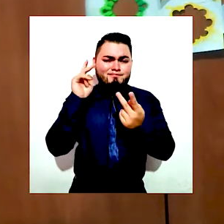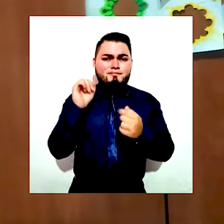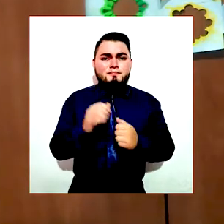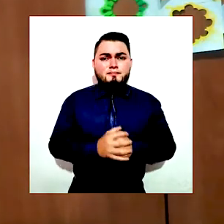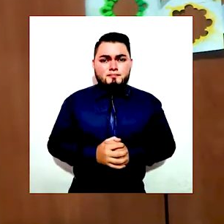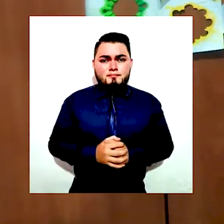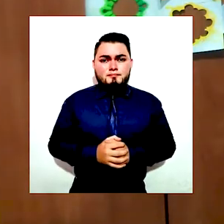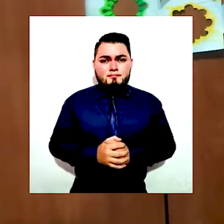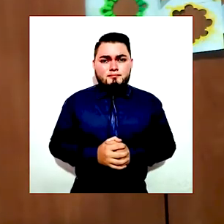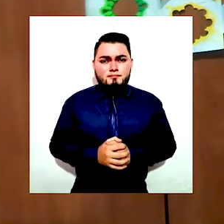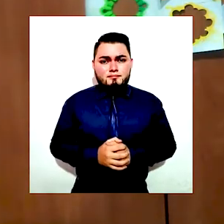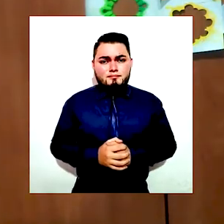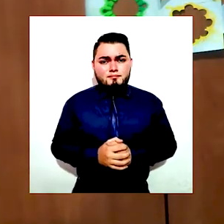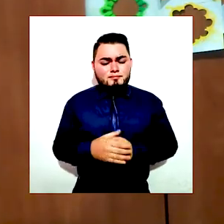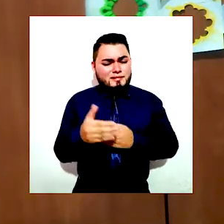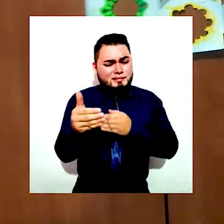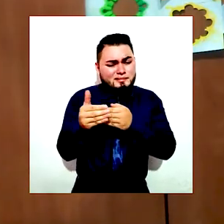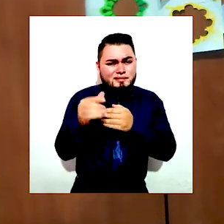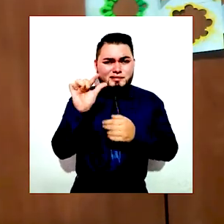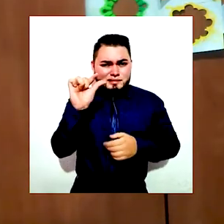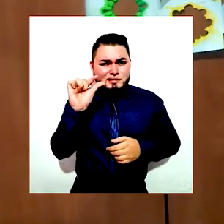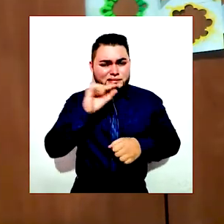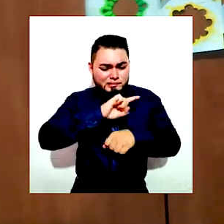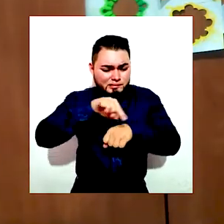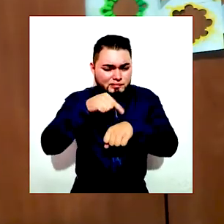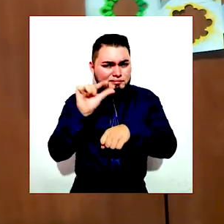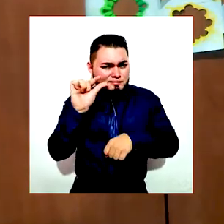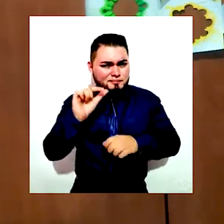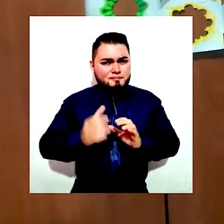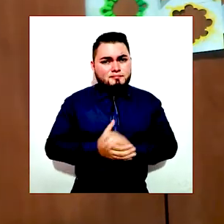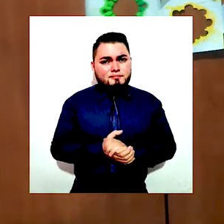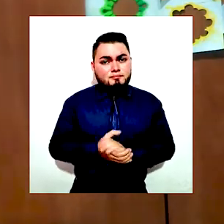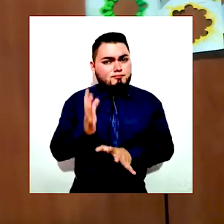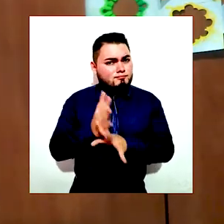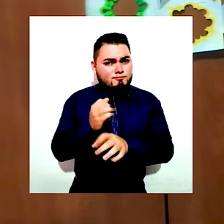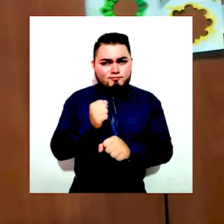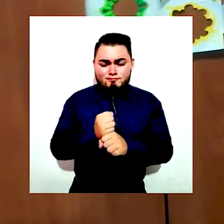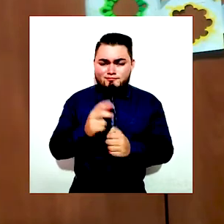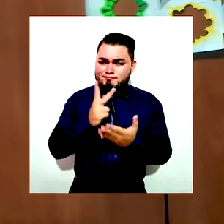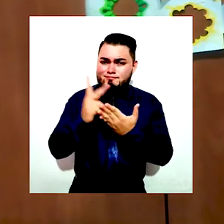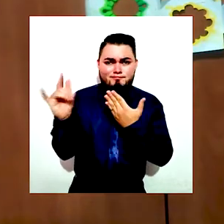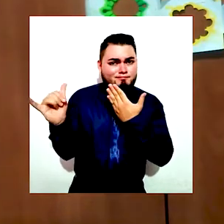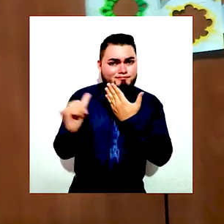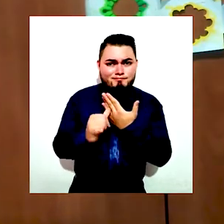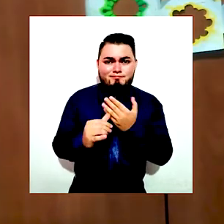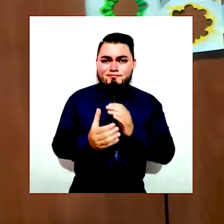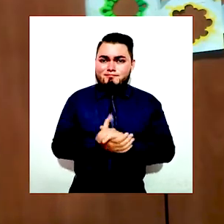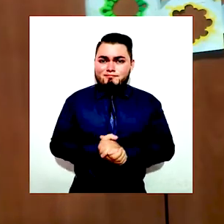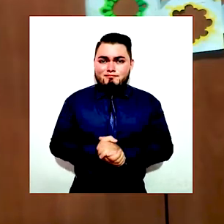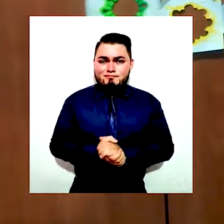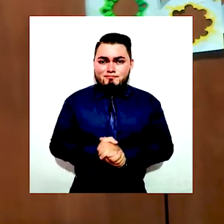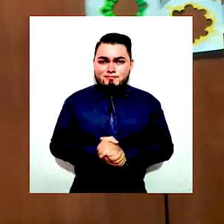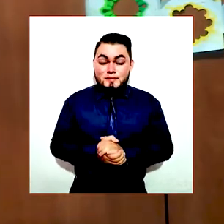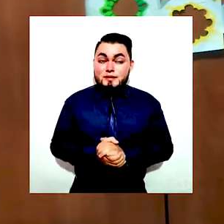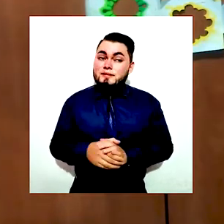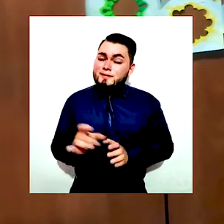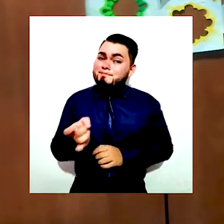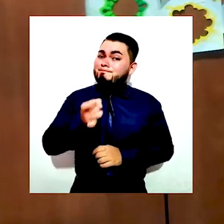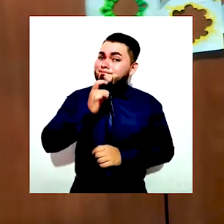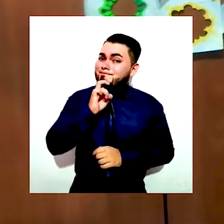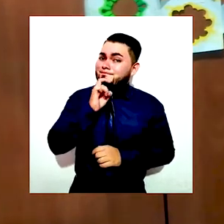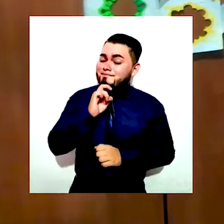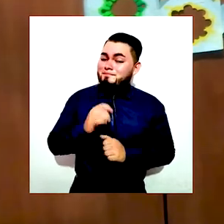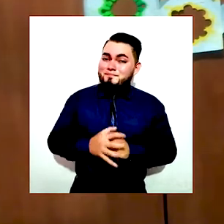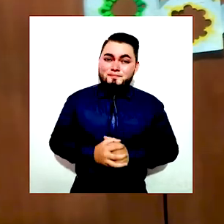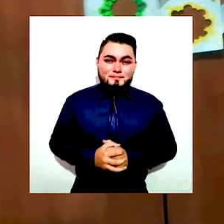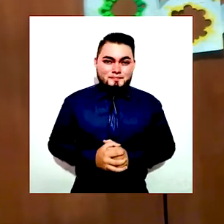plantillas. Eso te ahorrará mucho tiempo y podrás hacer proyectos más complejos